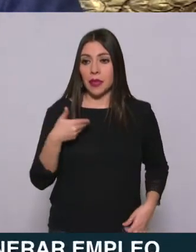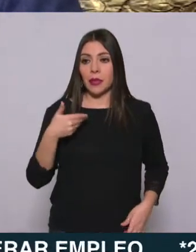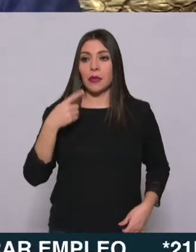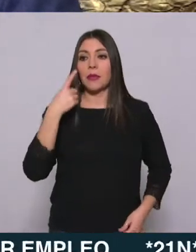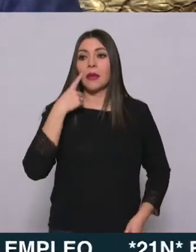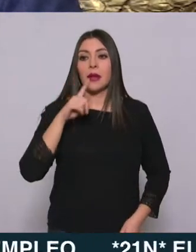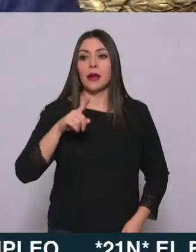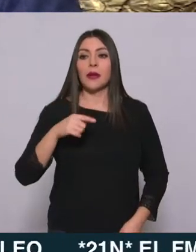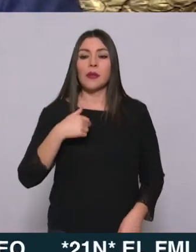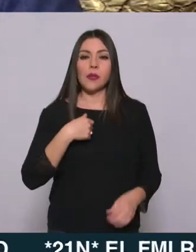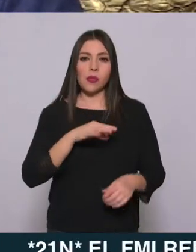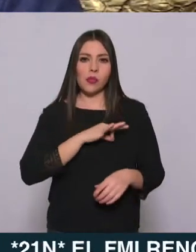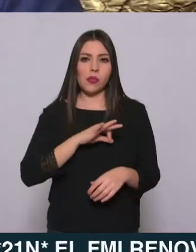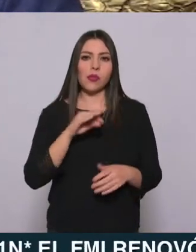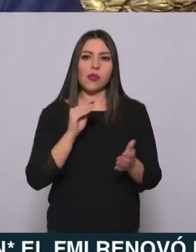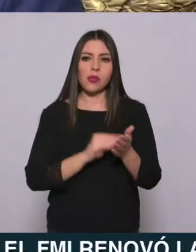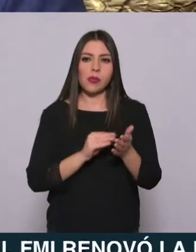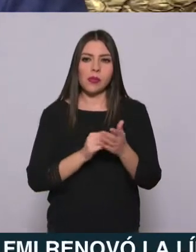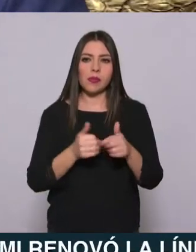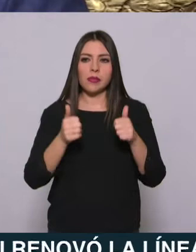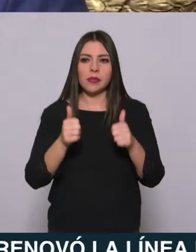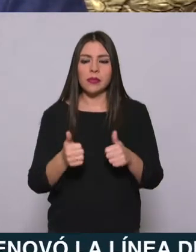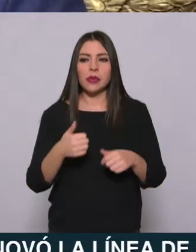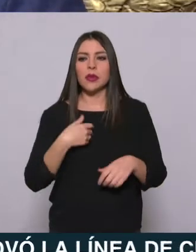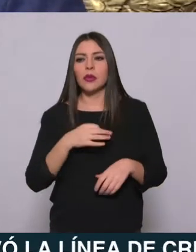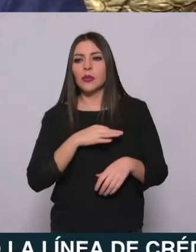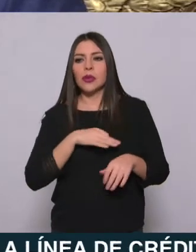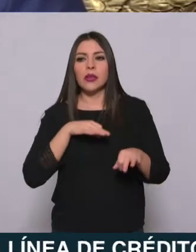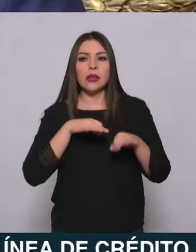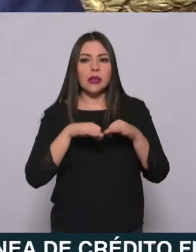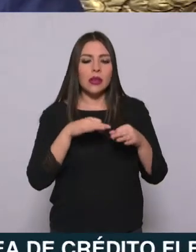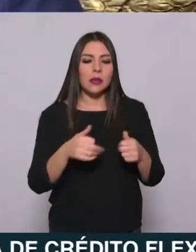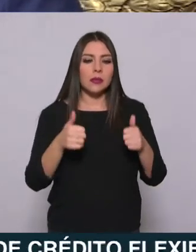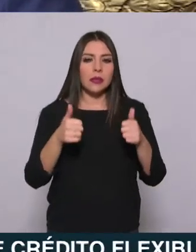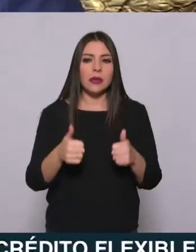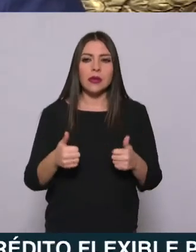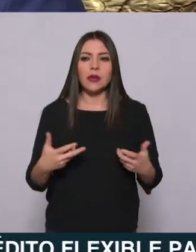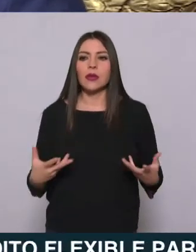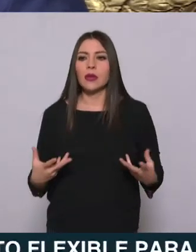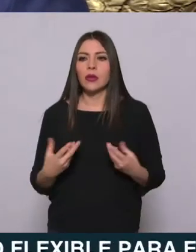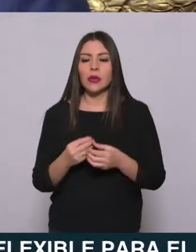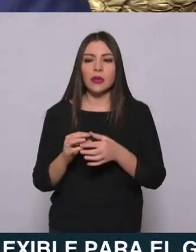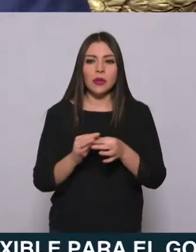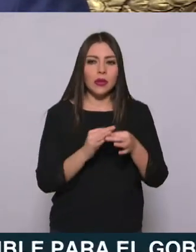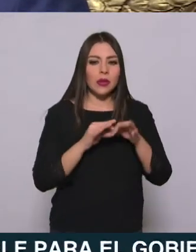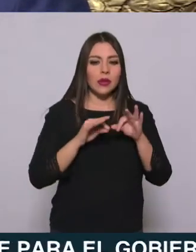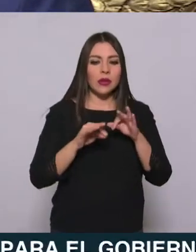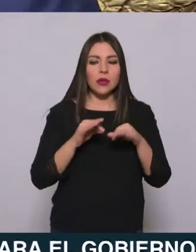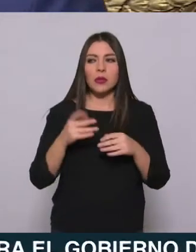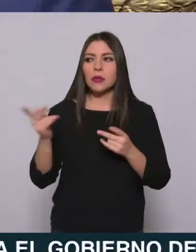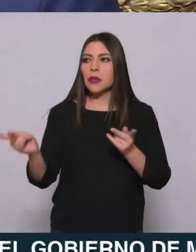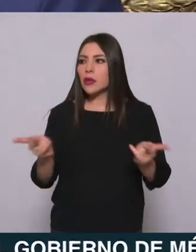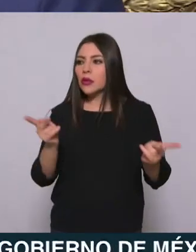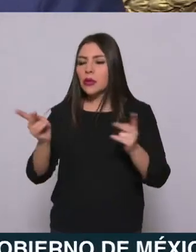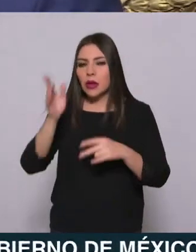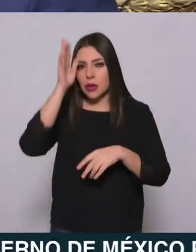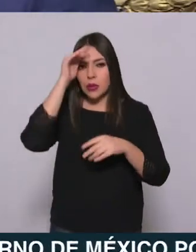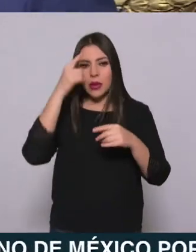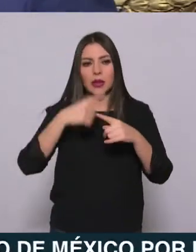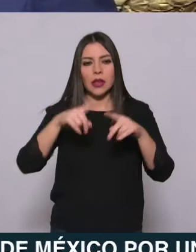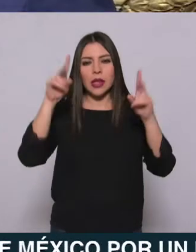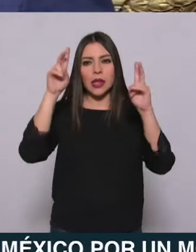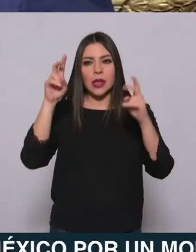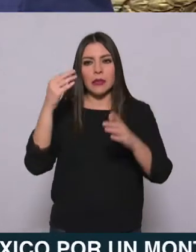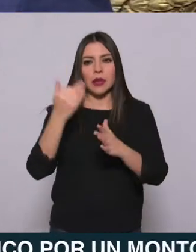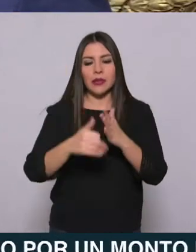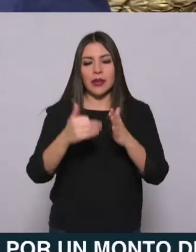mantenerme para poder cohesionar y para poder trabajar en unidad en lo que respecta a la agenda legislativa que nos